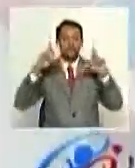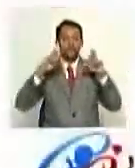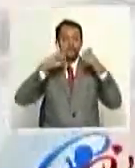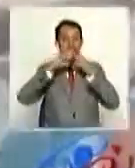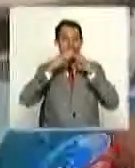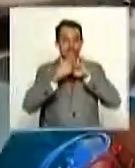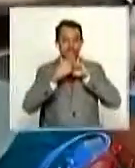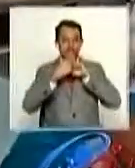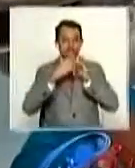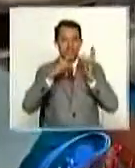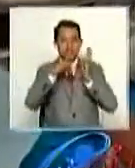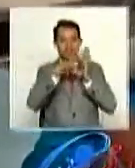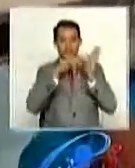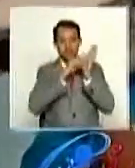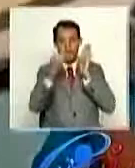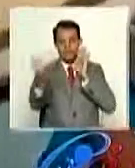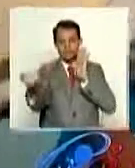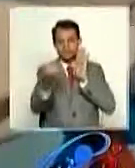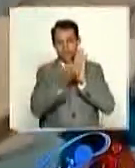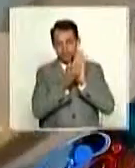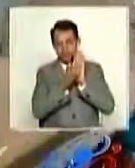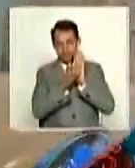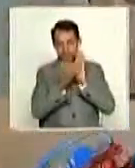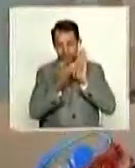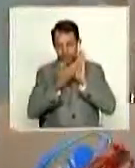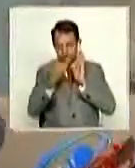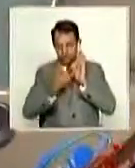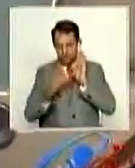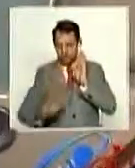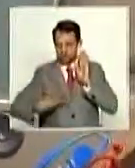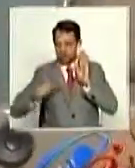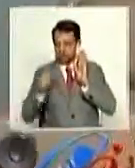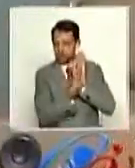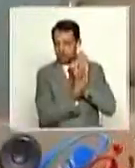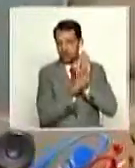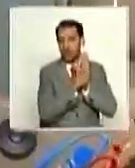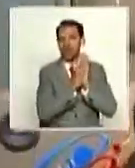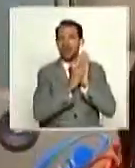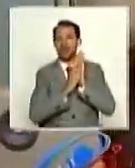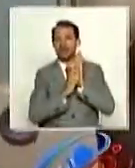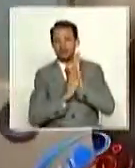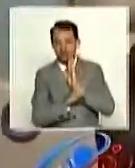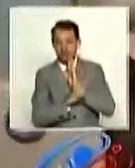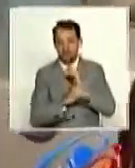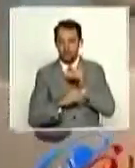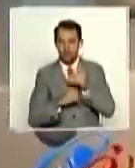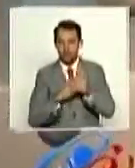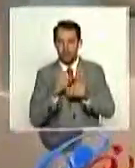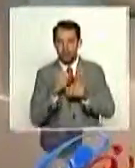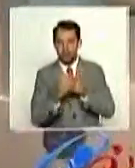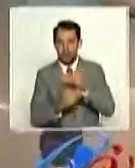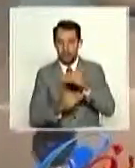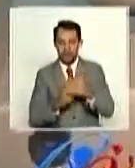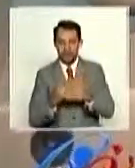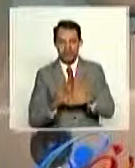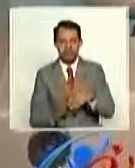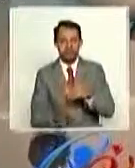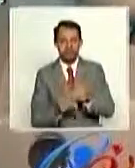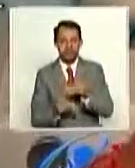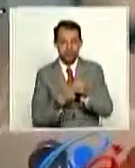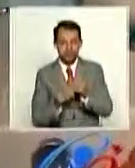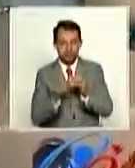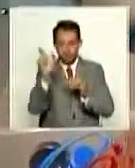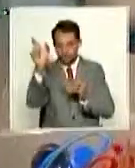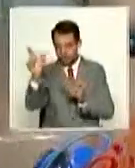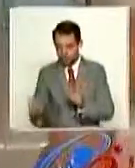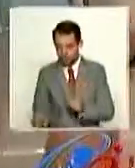perfectamente. Córrase un poquito hacia adelante, Abelardo. Vamos a poner eso ahí. Otro poquito. Más para adelante el cuerpito,